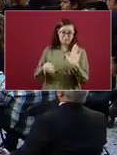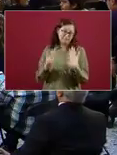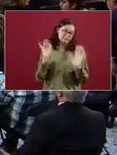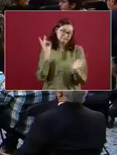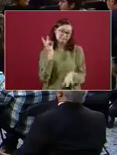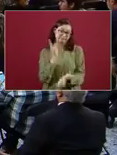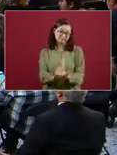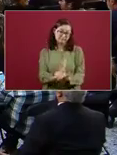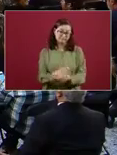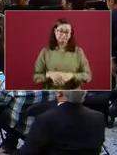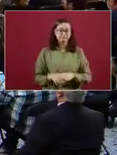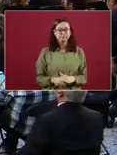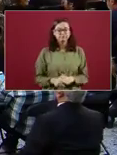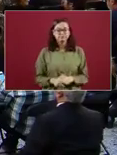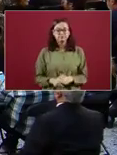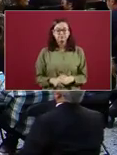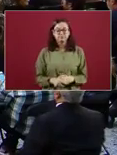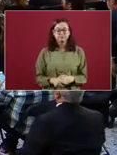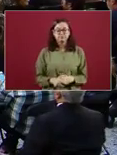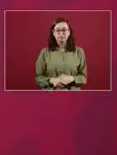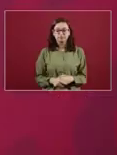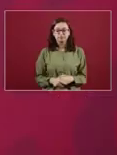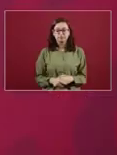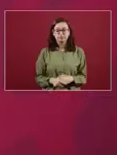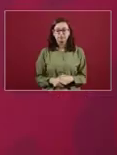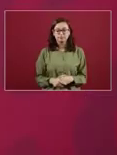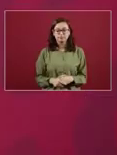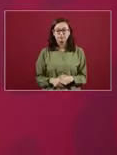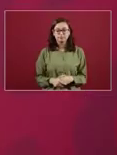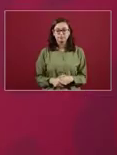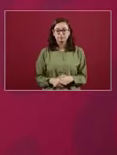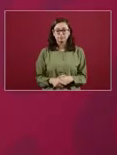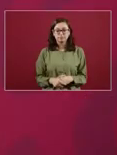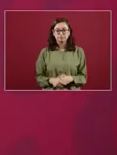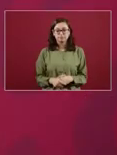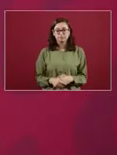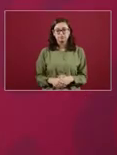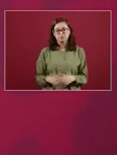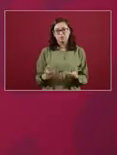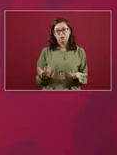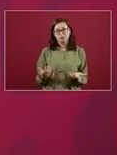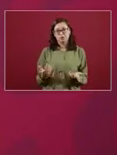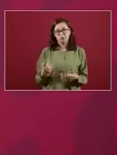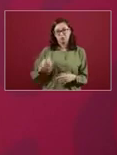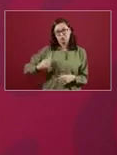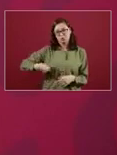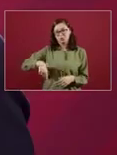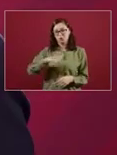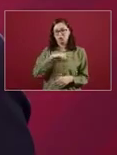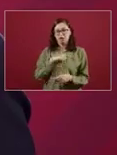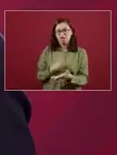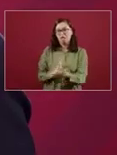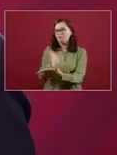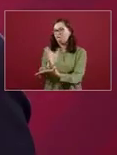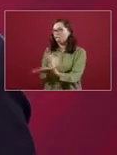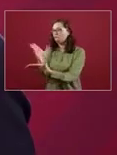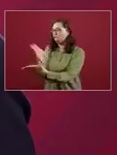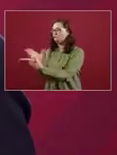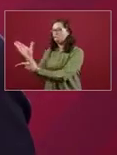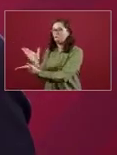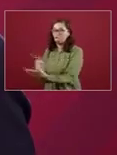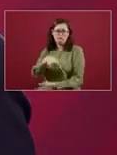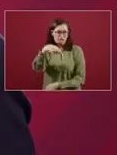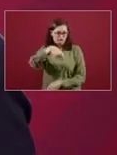todo. Y no queremos ser candil de la calle y oscuridad de la casa.